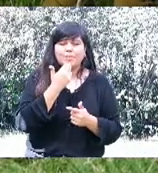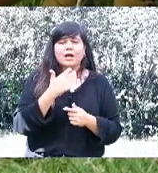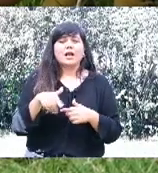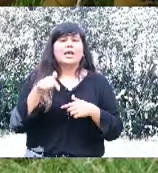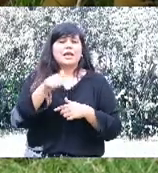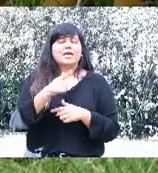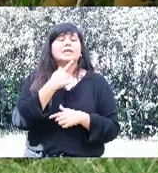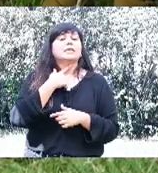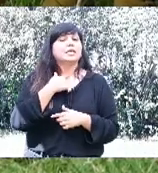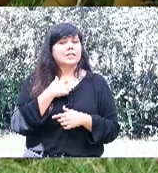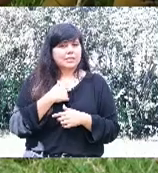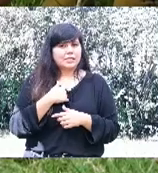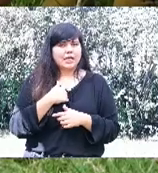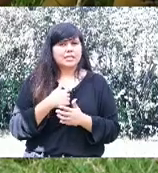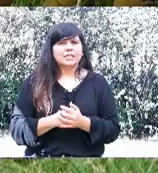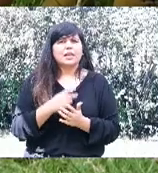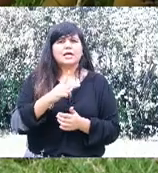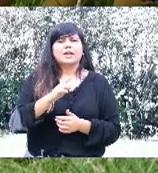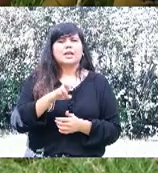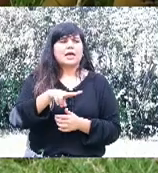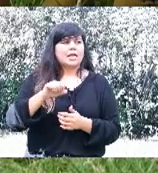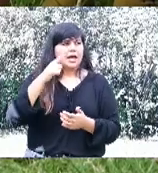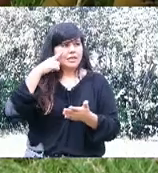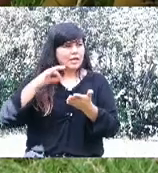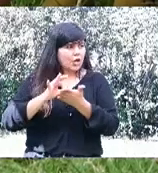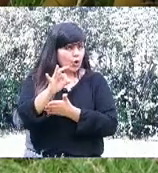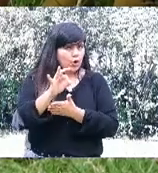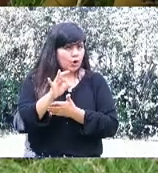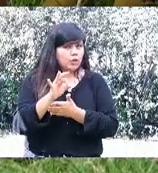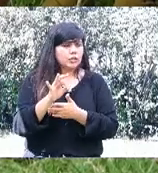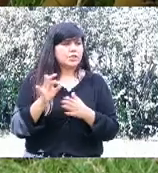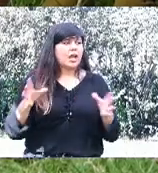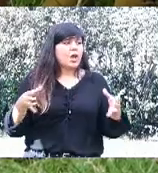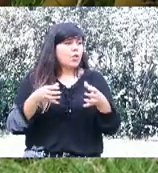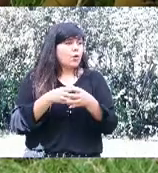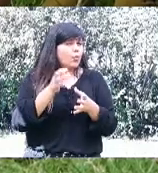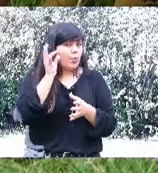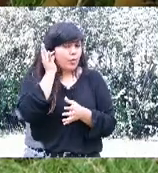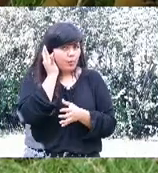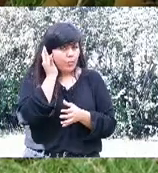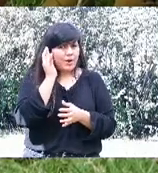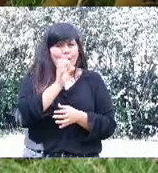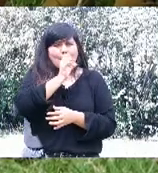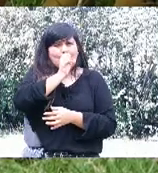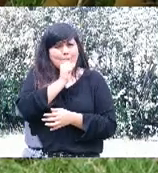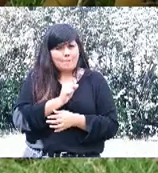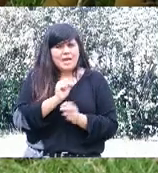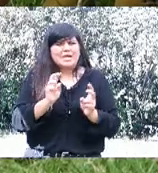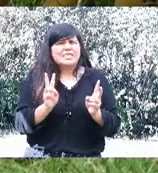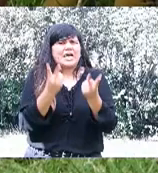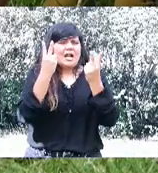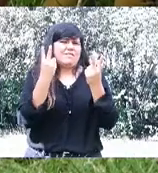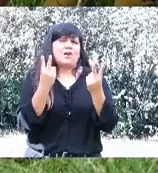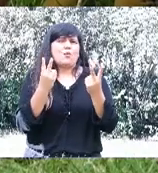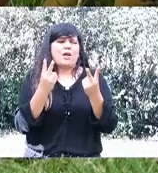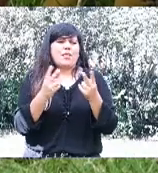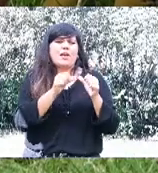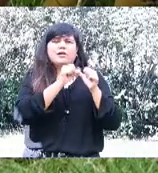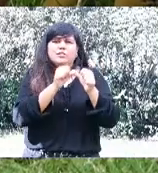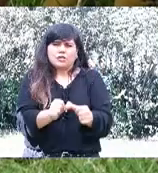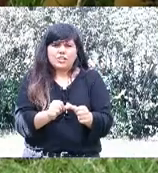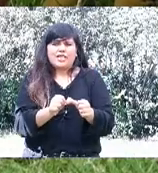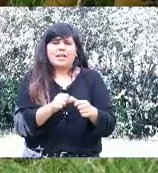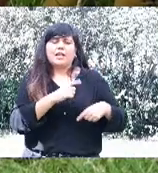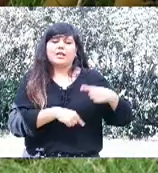parte que encuentro que es super interesante que kena se reconoce como parte de una generación que le ha tocado resistir para salvaguardar sostener